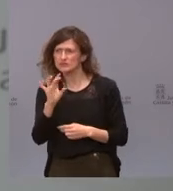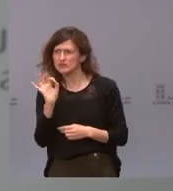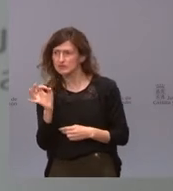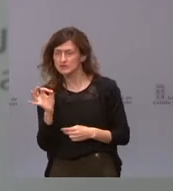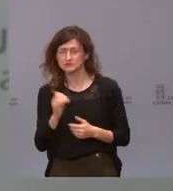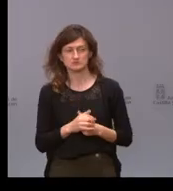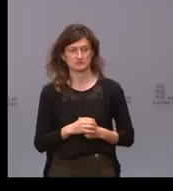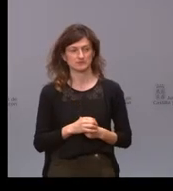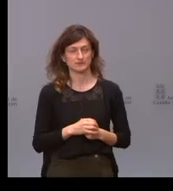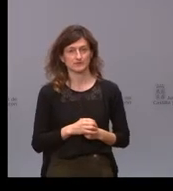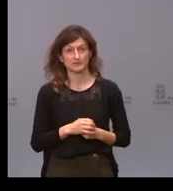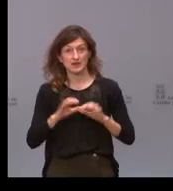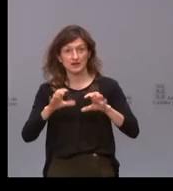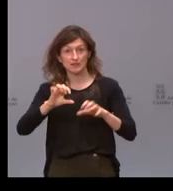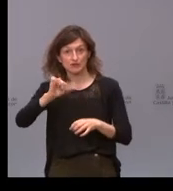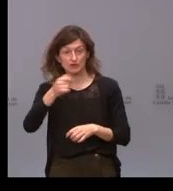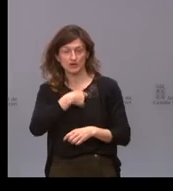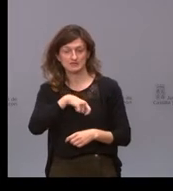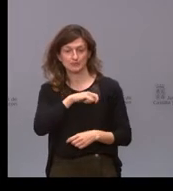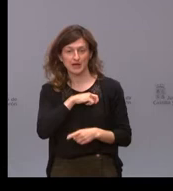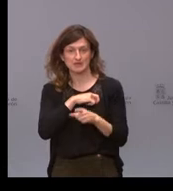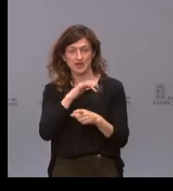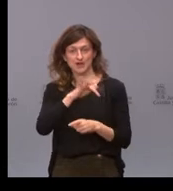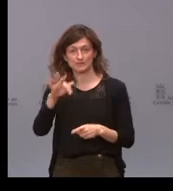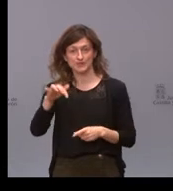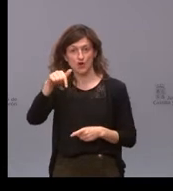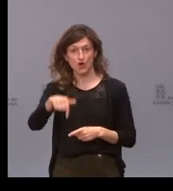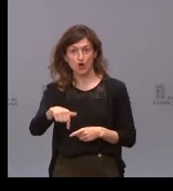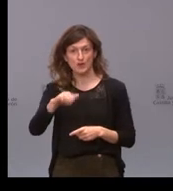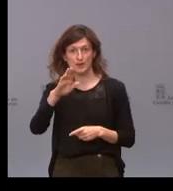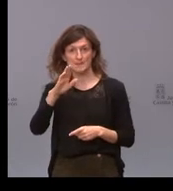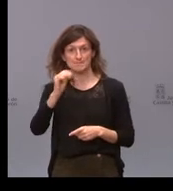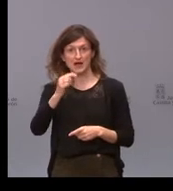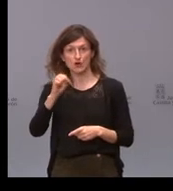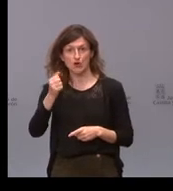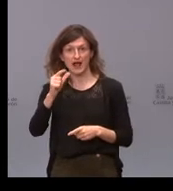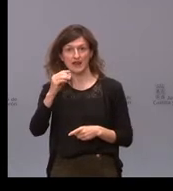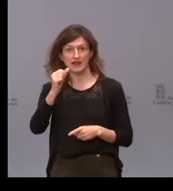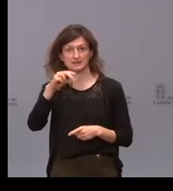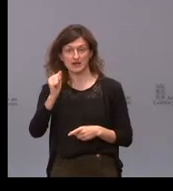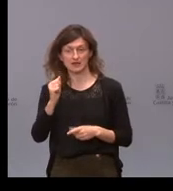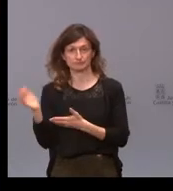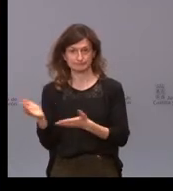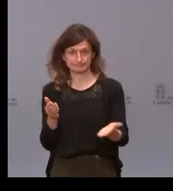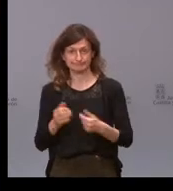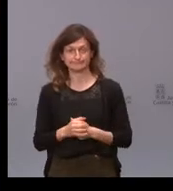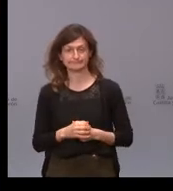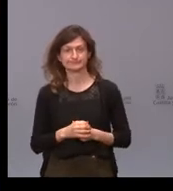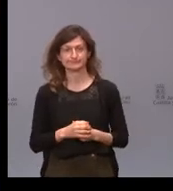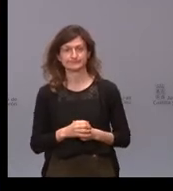desde radio nacional de españa nos sigue hoy paco alcántara paco cuando quieras